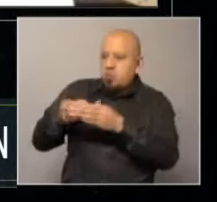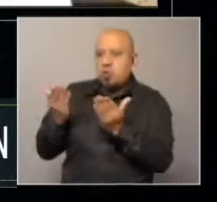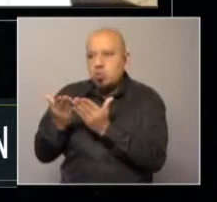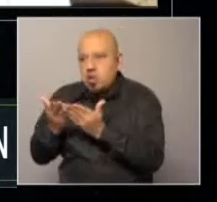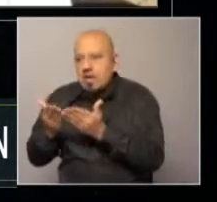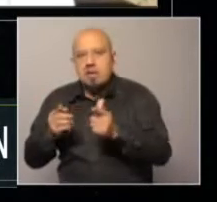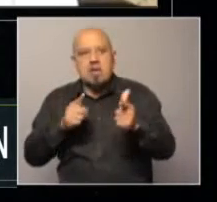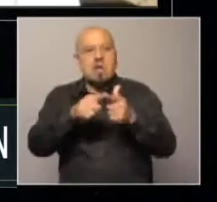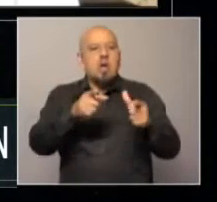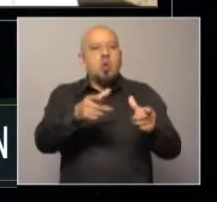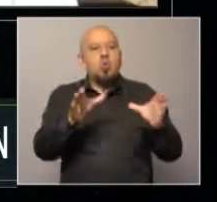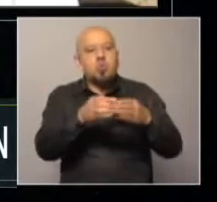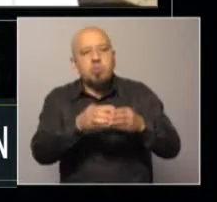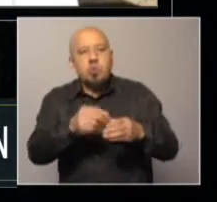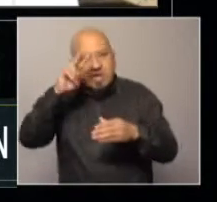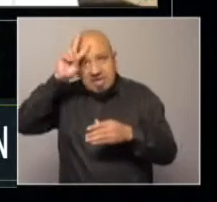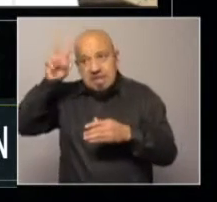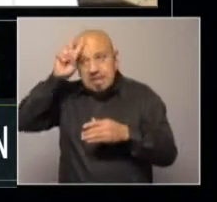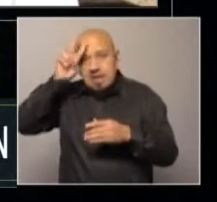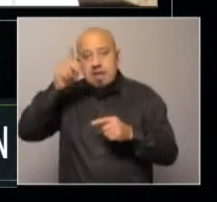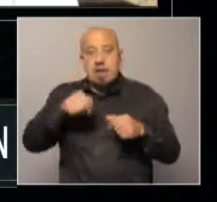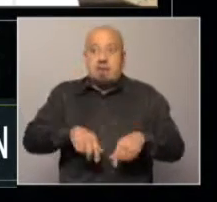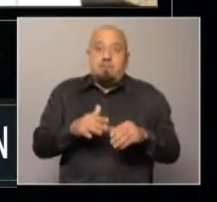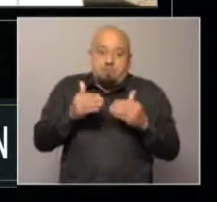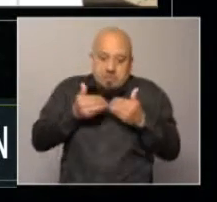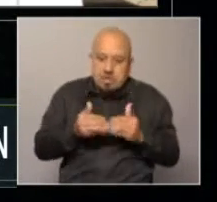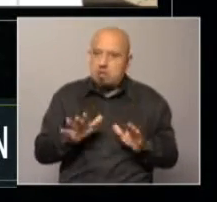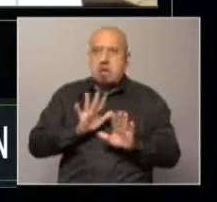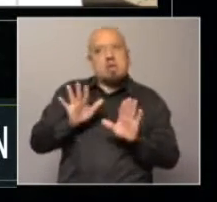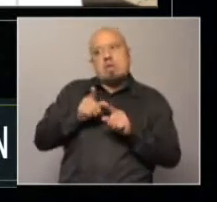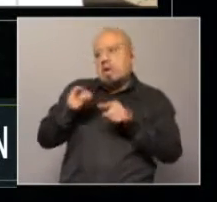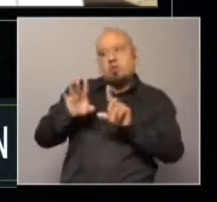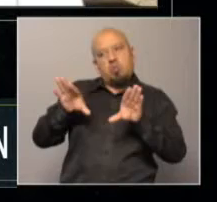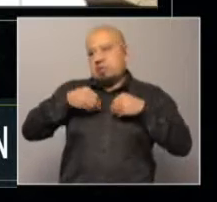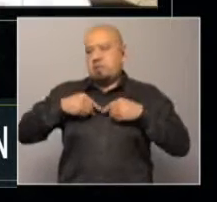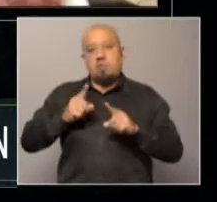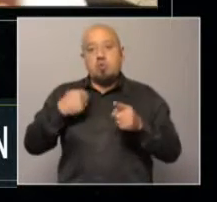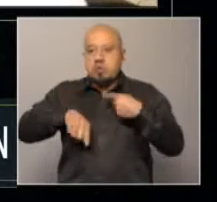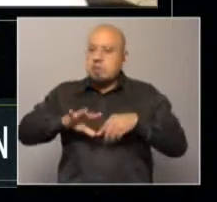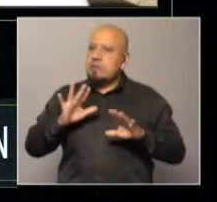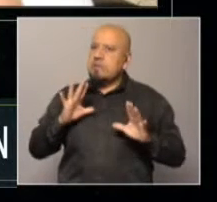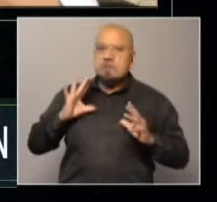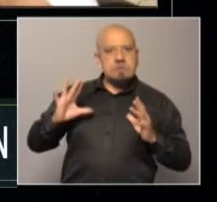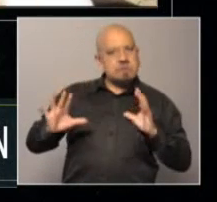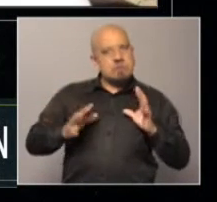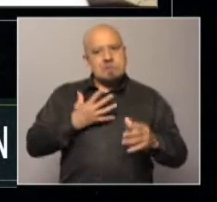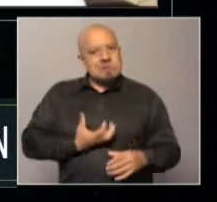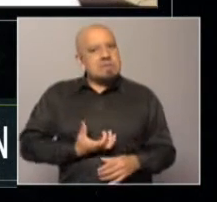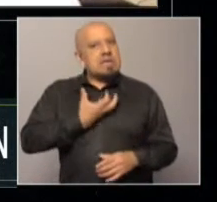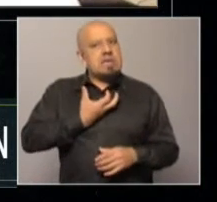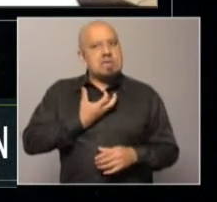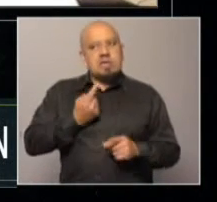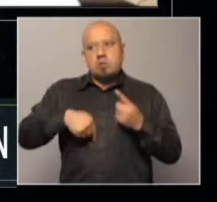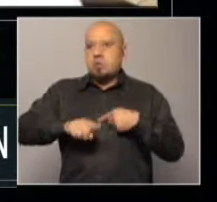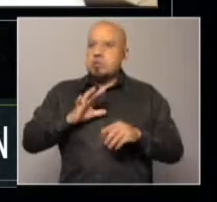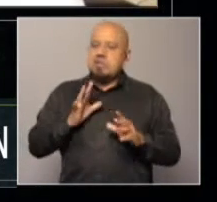octubre pasado y generó este proceso. Yo creo que fue una forma de canalizar el